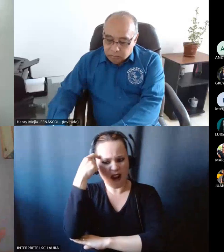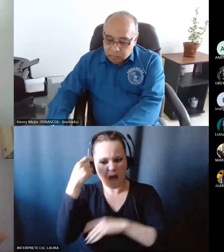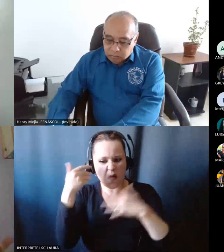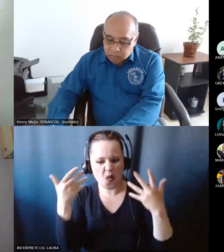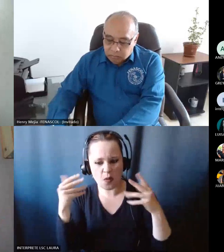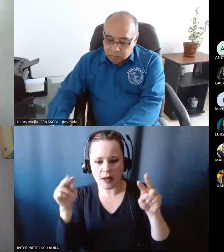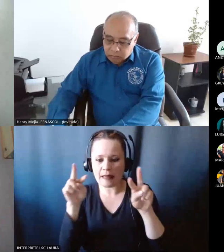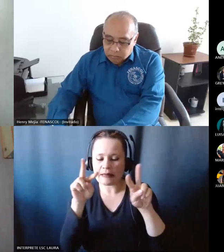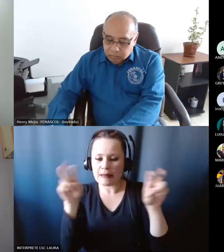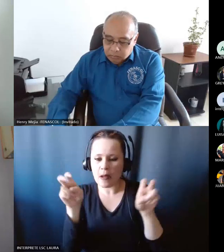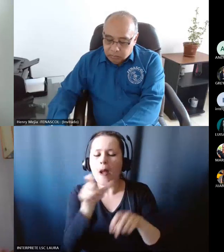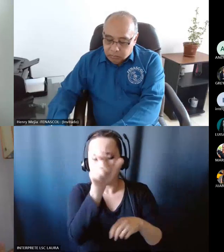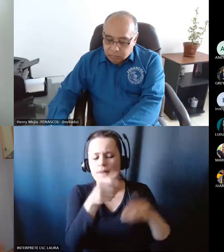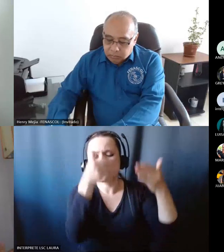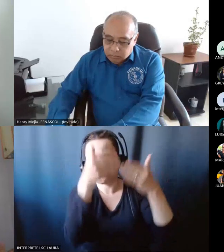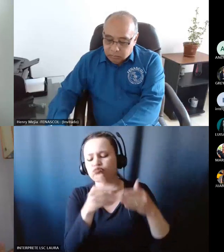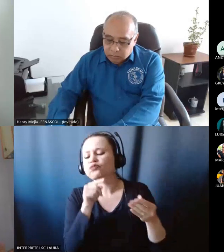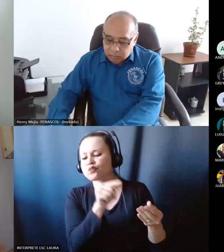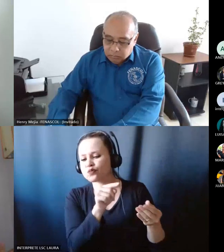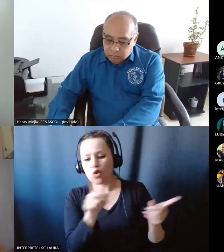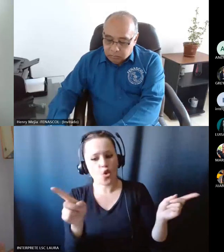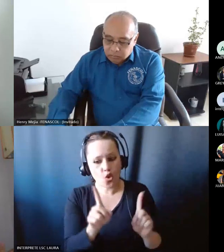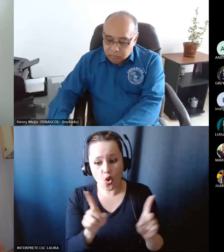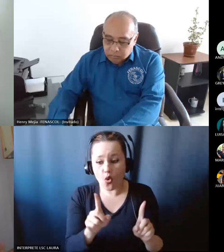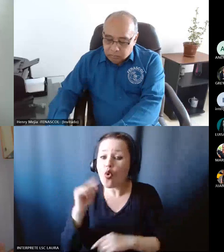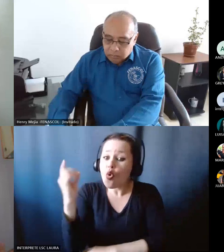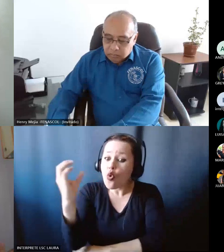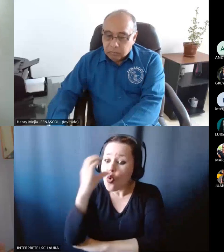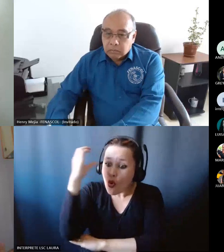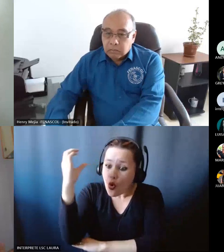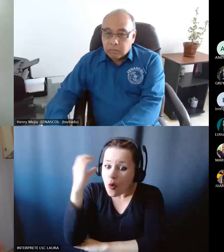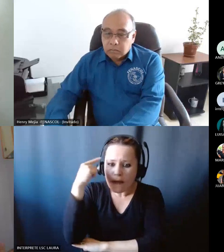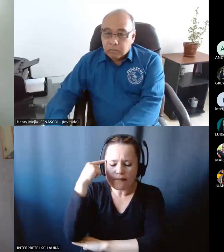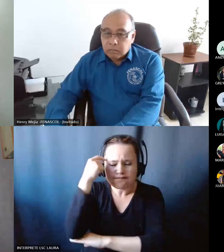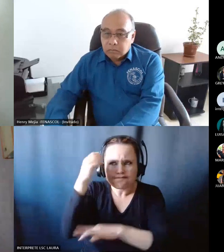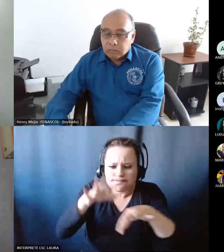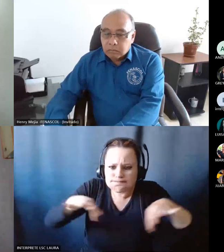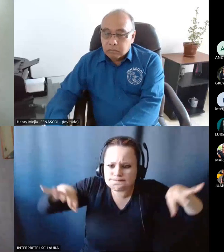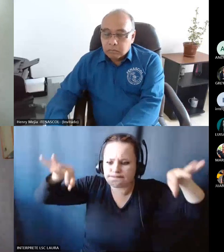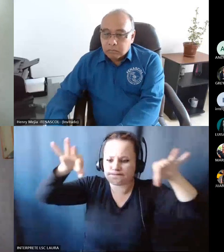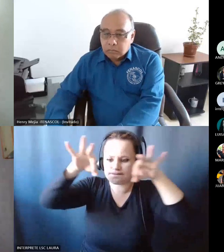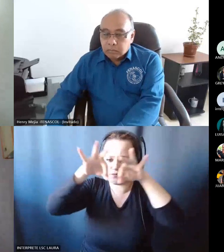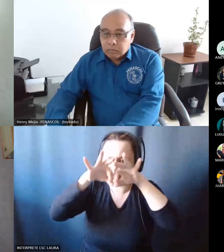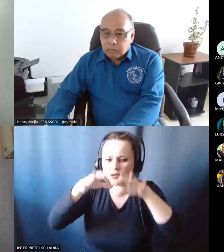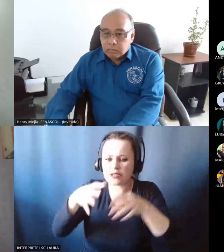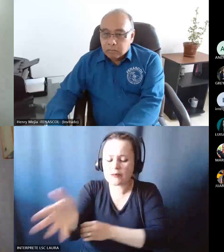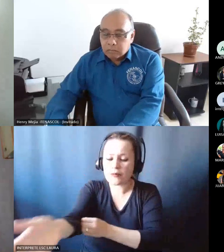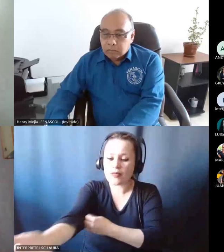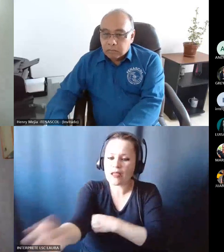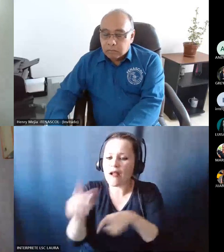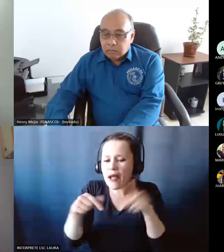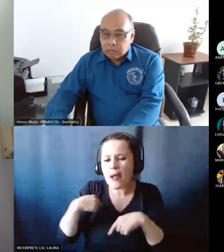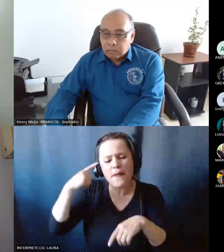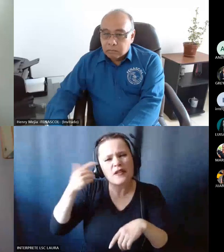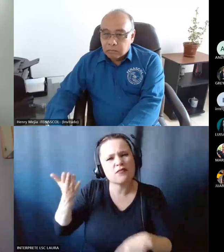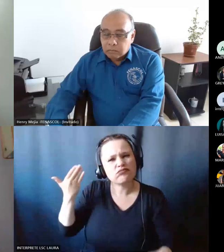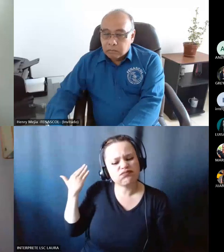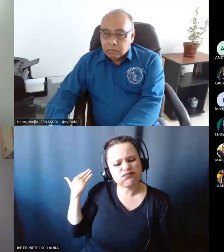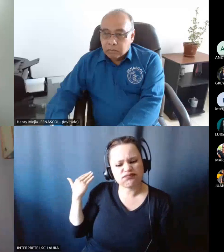tema de personas con discapacidad Colombia tiene un reto importantísimo que quizás desde hace unos